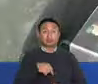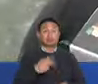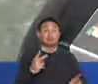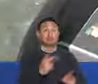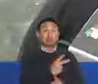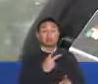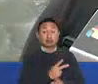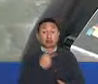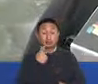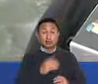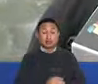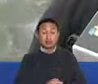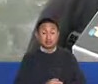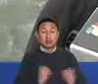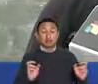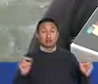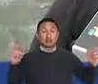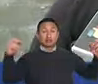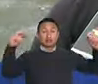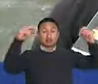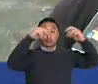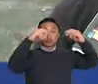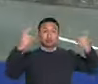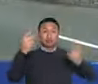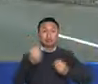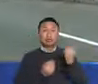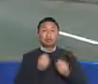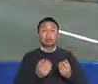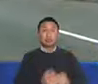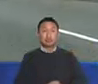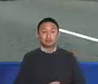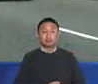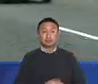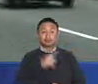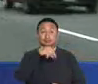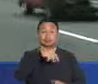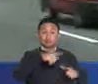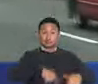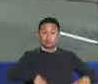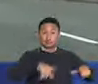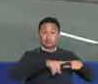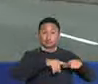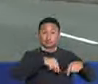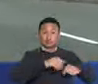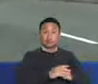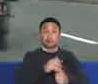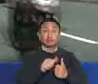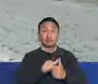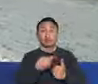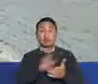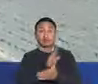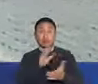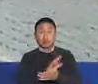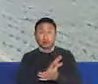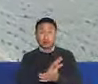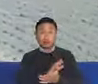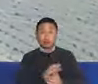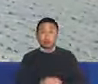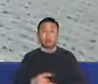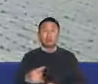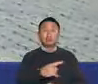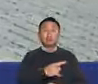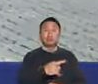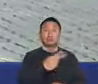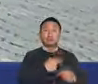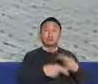Si vale, digamos, que pongan el puente, pero no ponen, no podemos hacer nada. En este sector se encuentran varios establecimientos educativos, locales